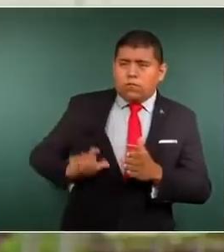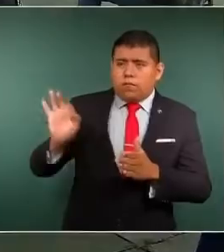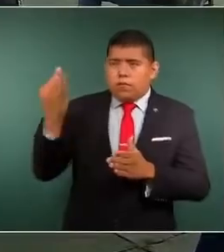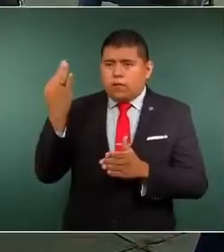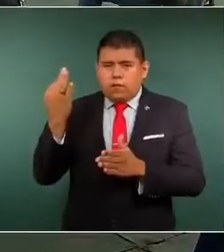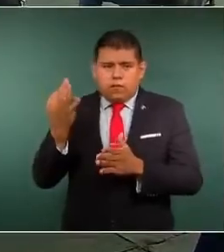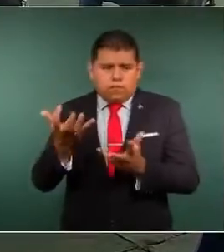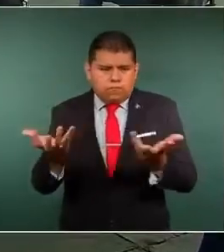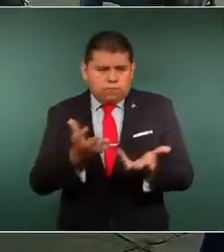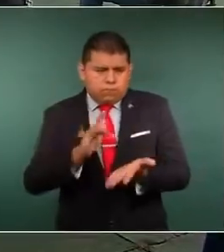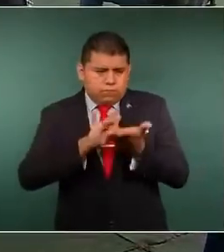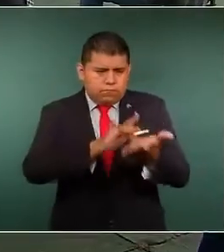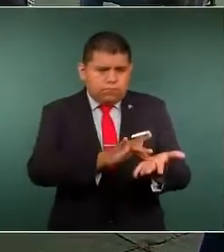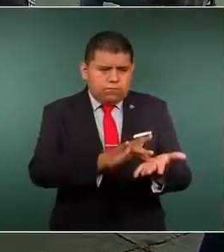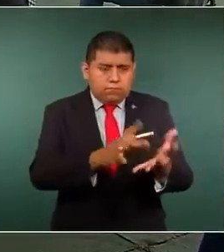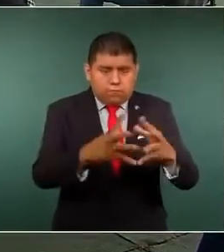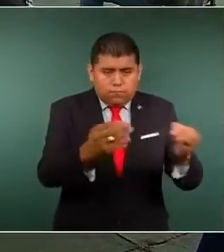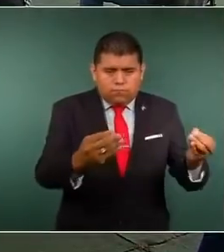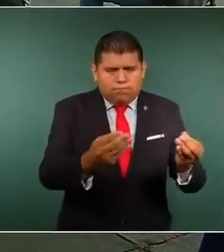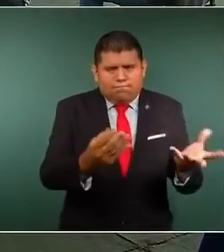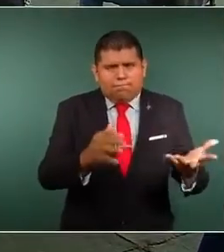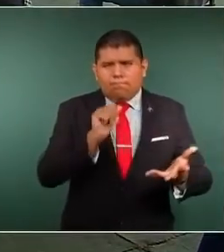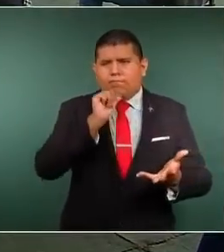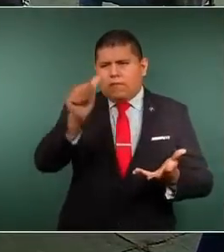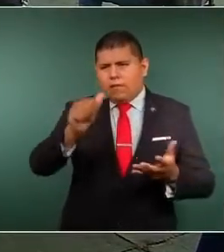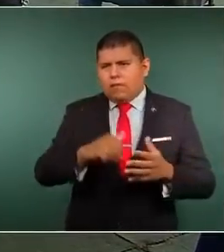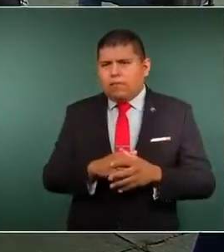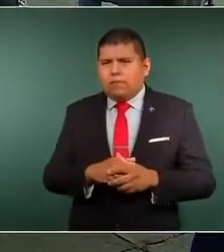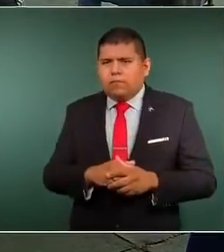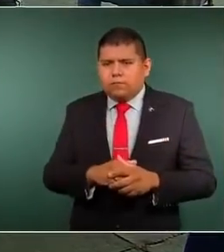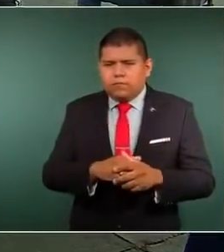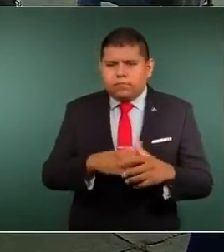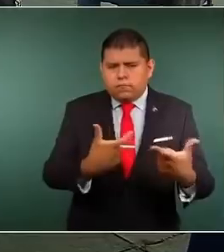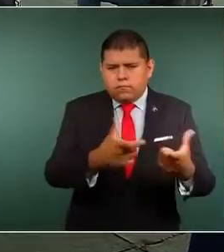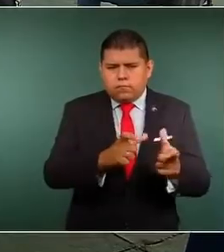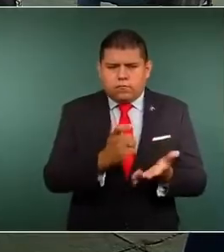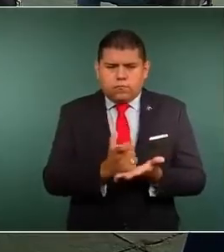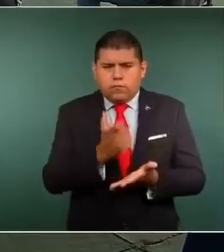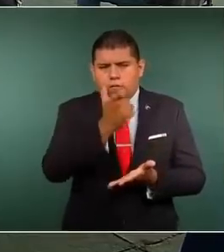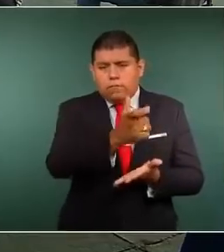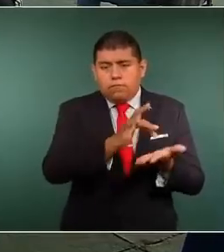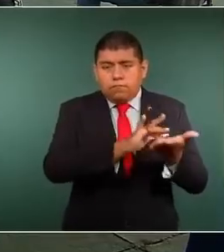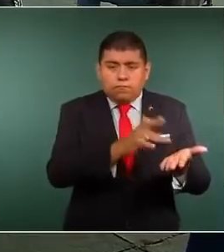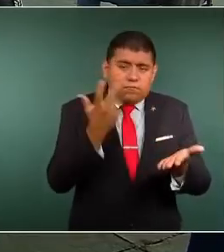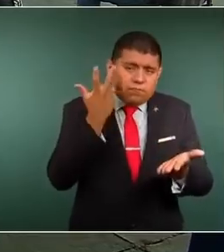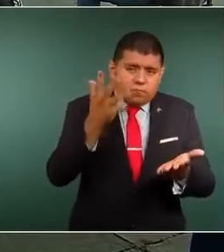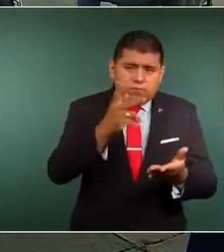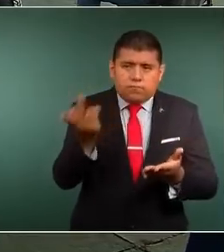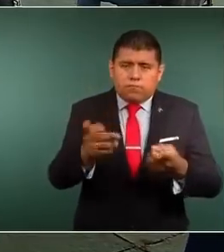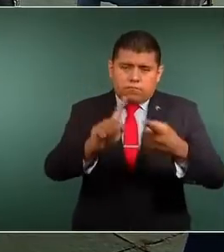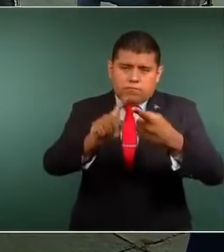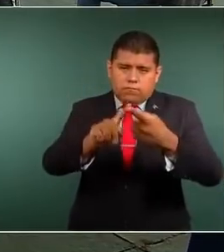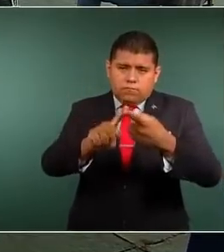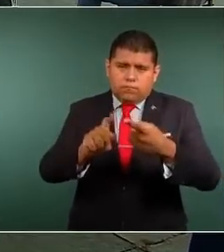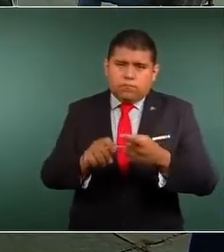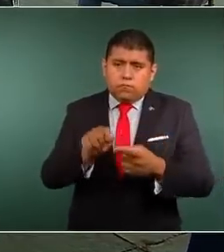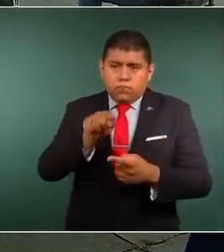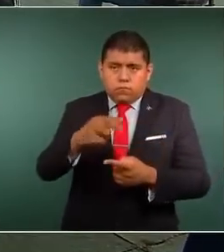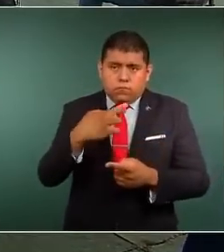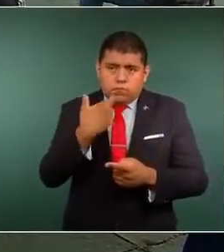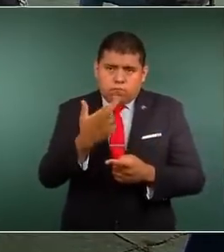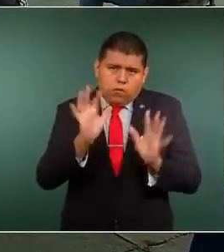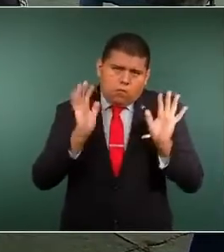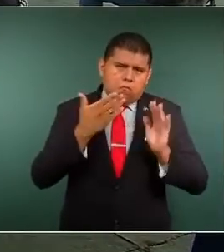para liberar las que no significa que haya tránsito libre porque estos grupos están cobrando esa sería mi primera pregunta presidente si tienen